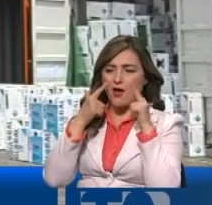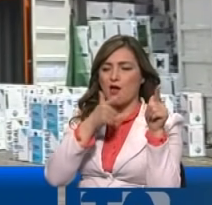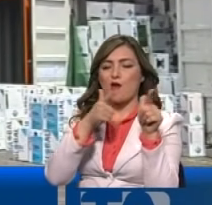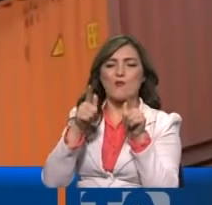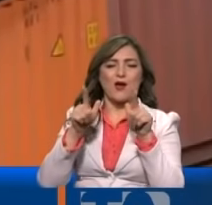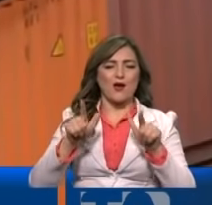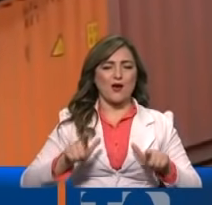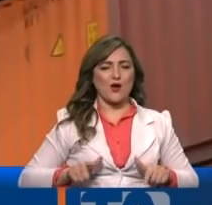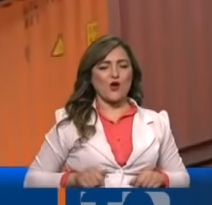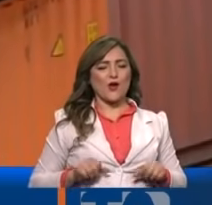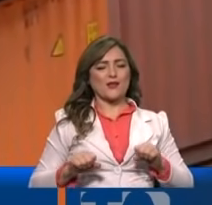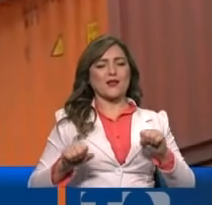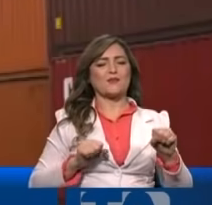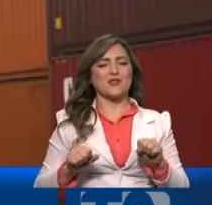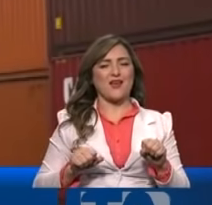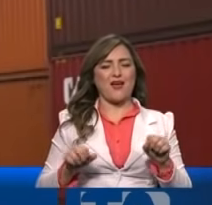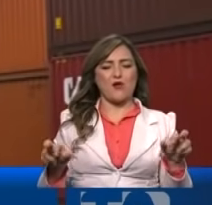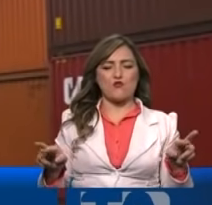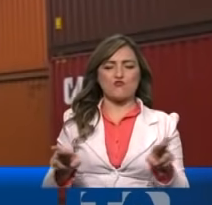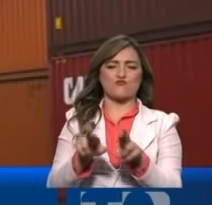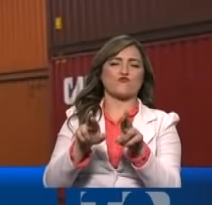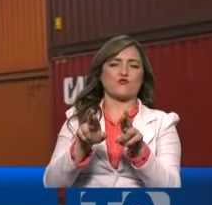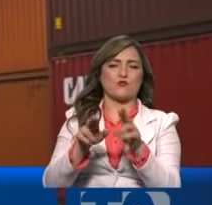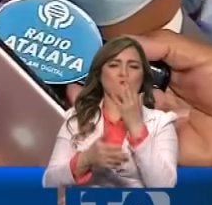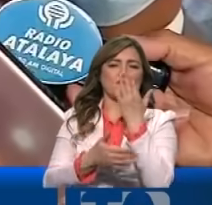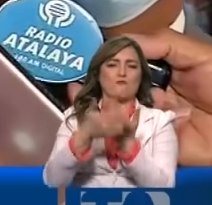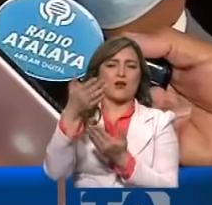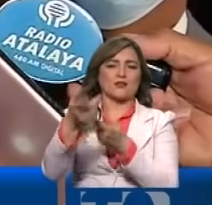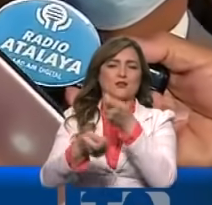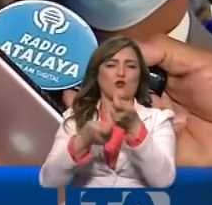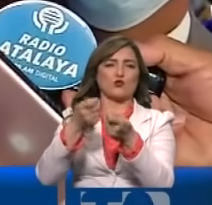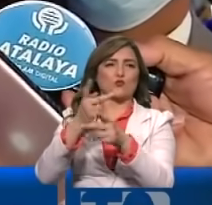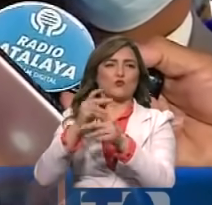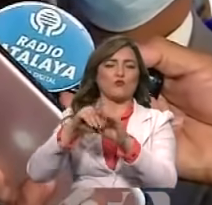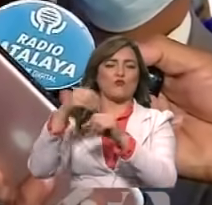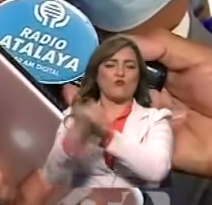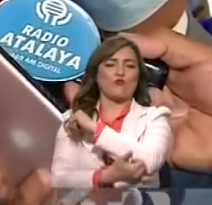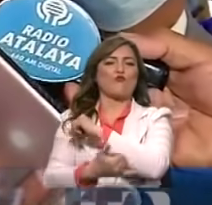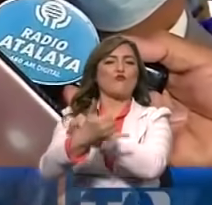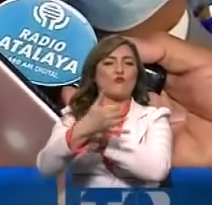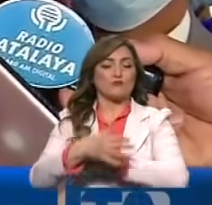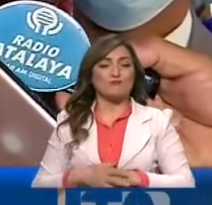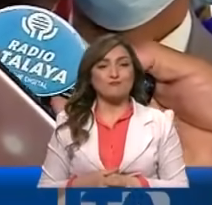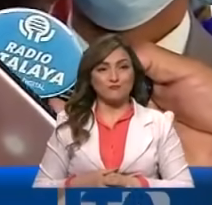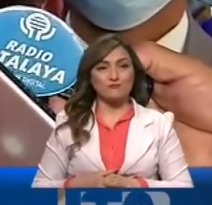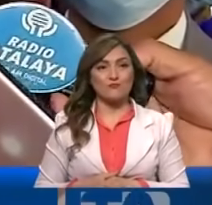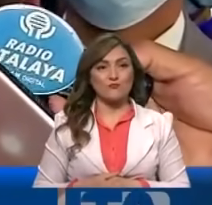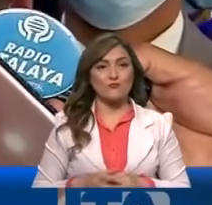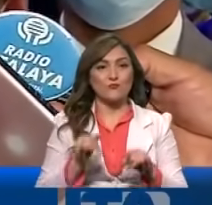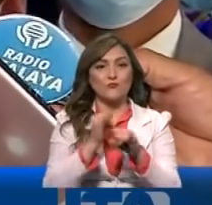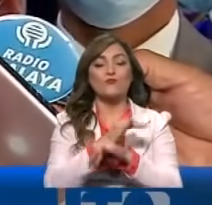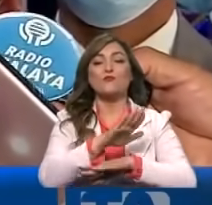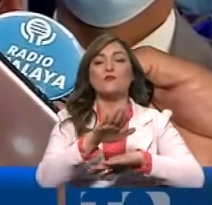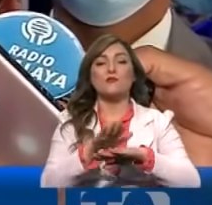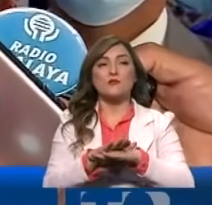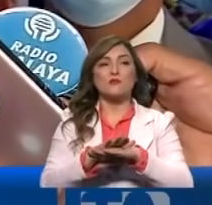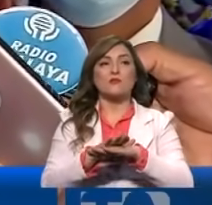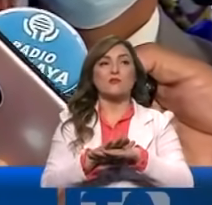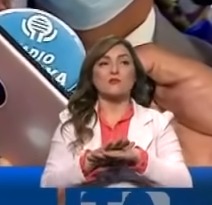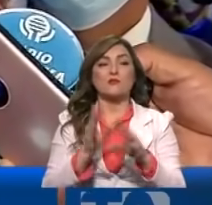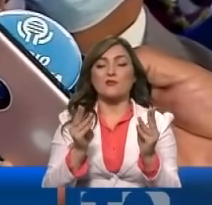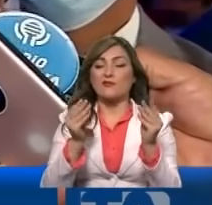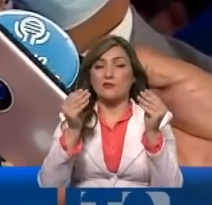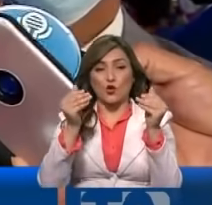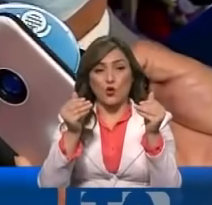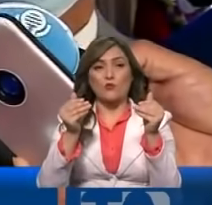para simplificar trámites y facilitar la exportación. Que van a haber ventanillas en cada una de las instituciones relacionadas con la